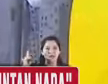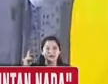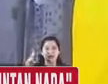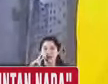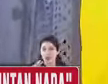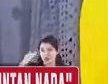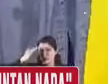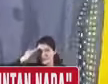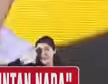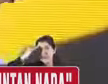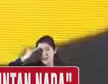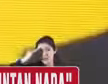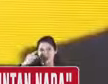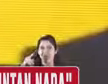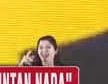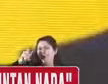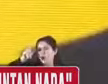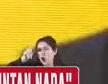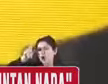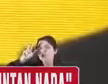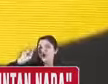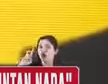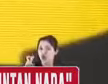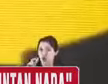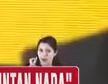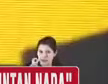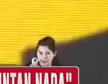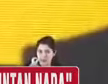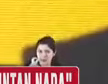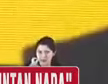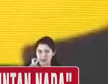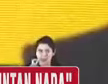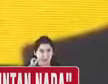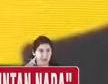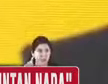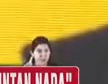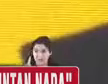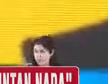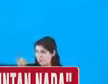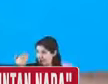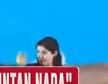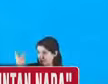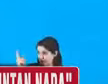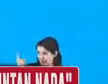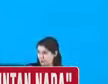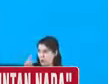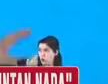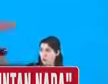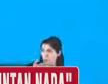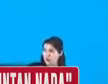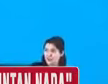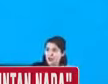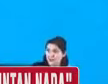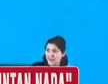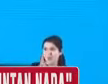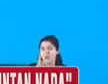2015 estaba a 8 dólares 8 dólares estaba el precio lo teníamos el precio el kilo de carne lo